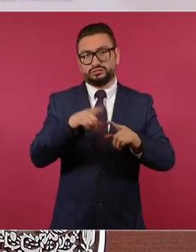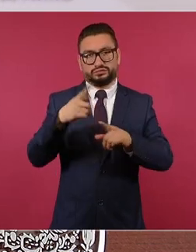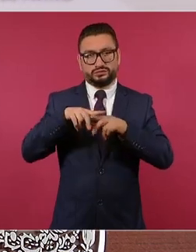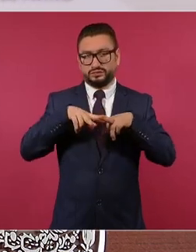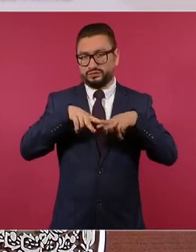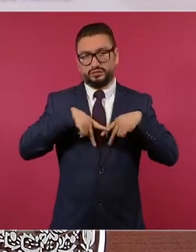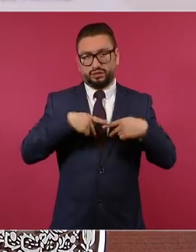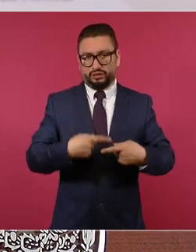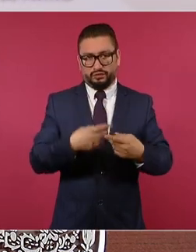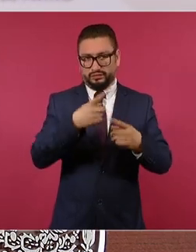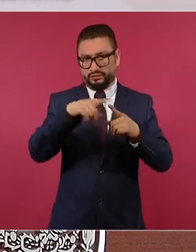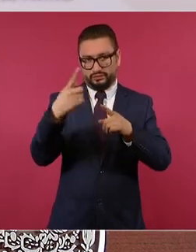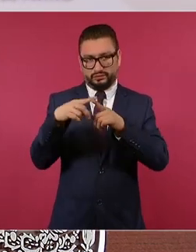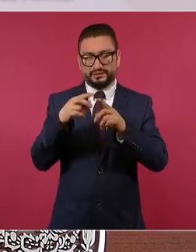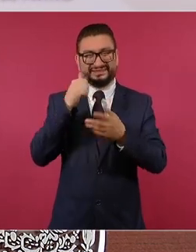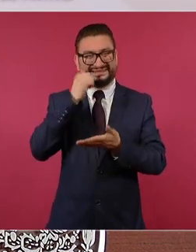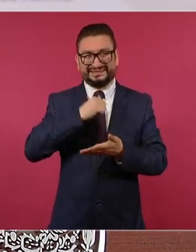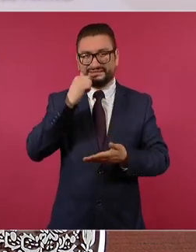Siempre.